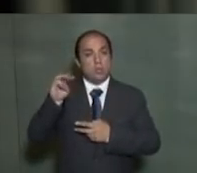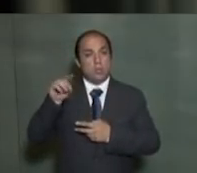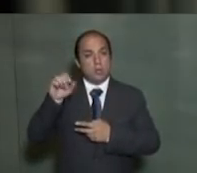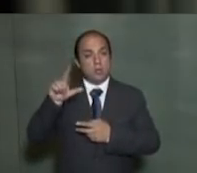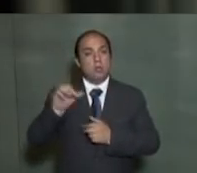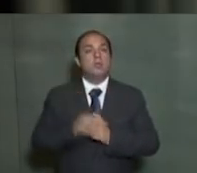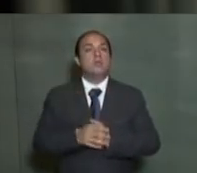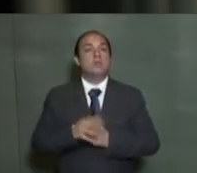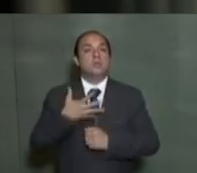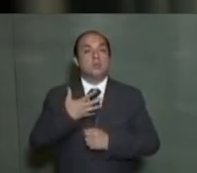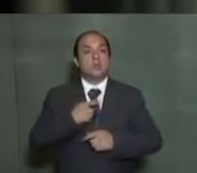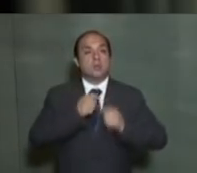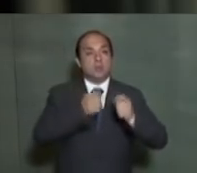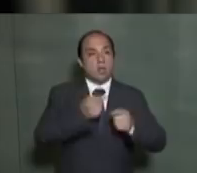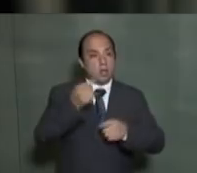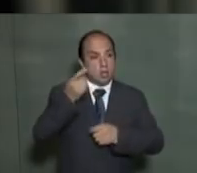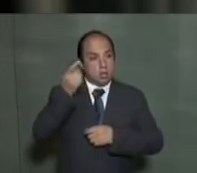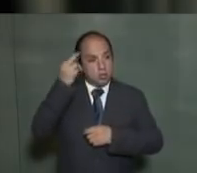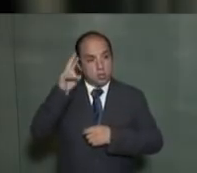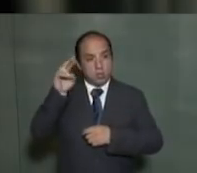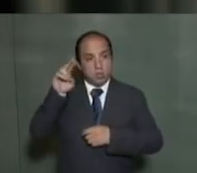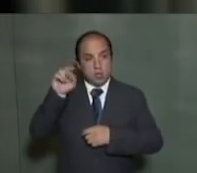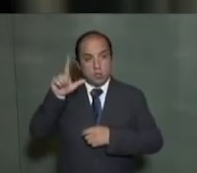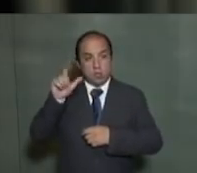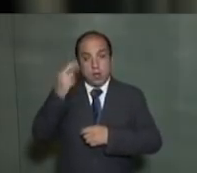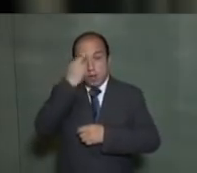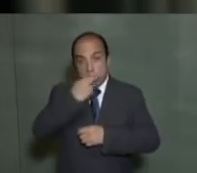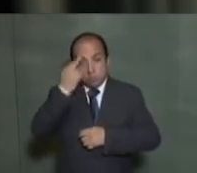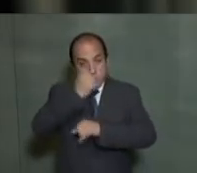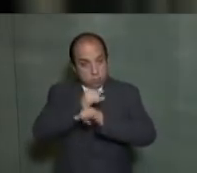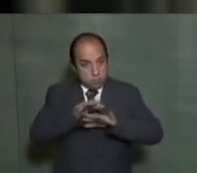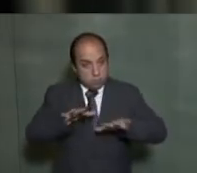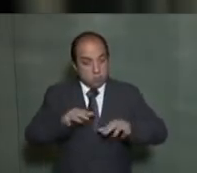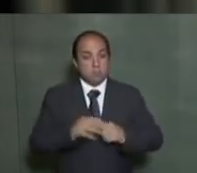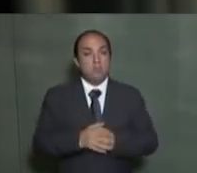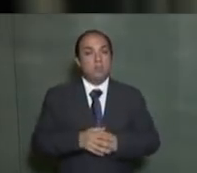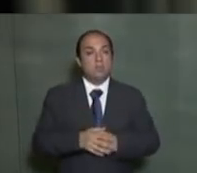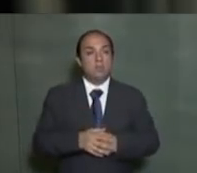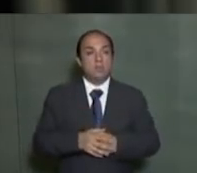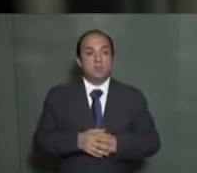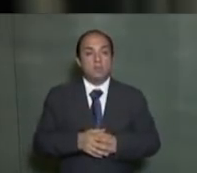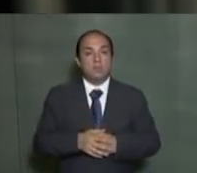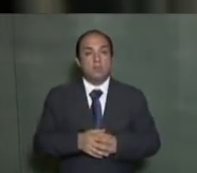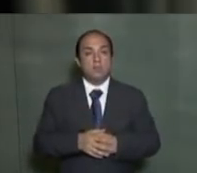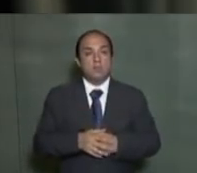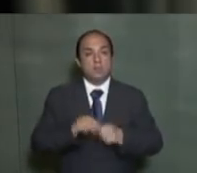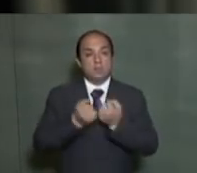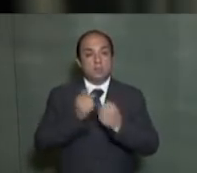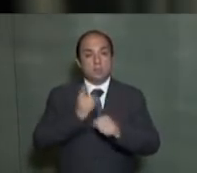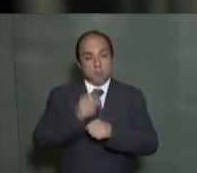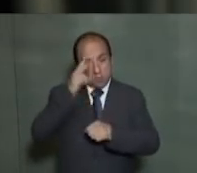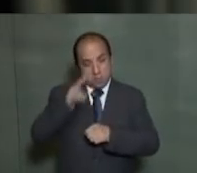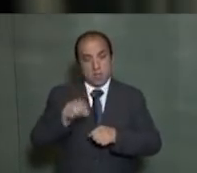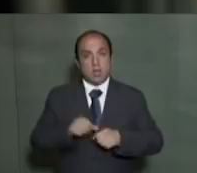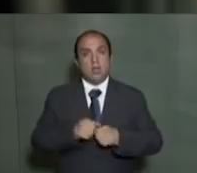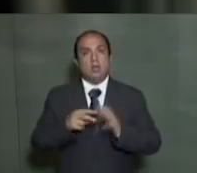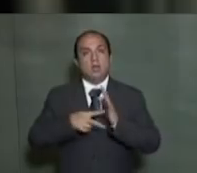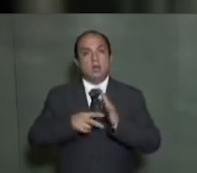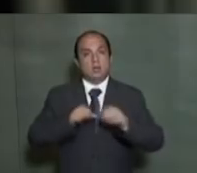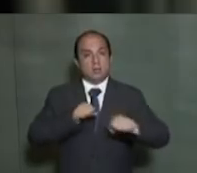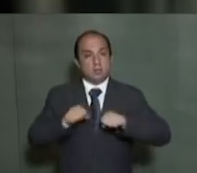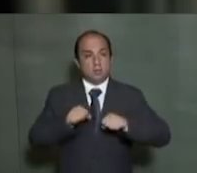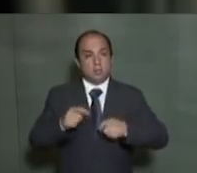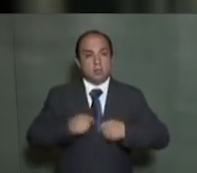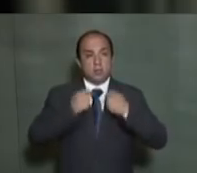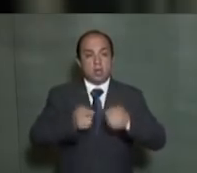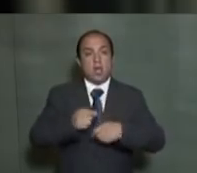doctor Raúl Aguilar Becerril como revisor de la información y la Sociedad Mexicana de Ingeniería Sísmica designó al maestro de Ingeniería Raúl